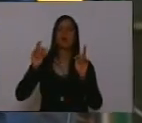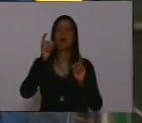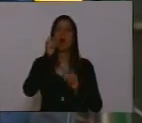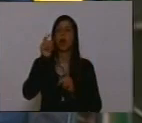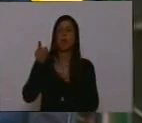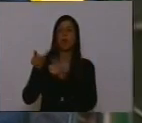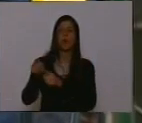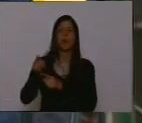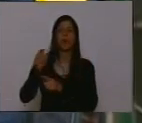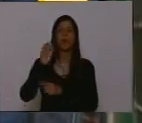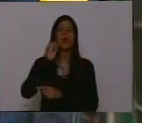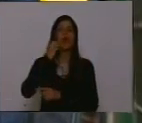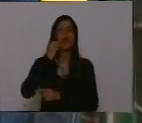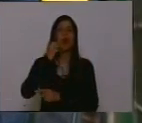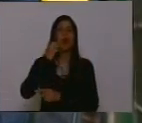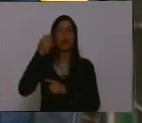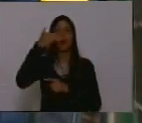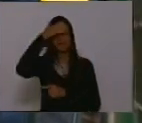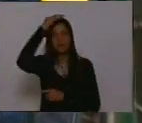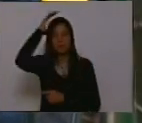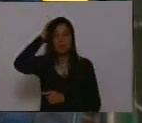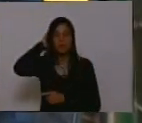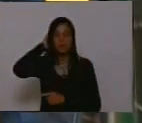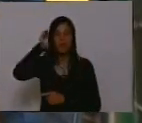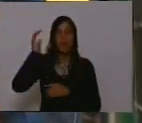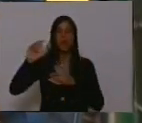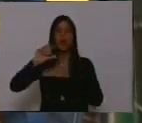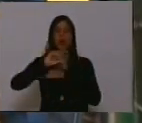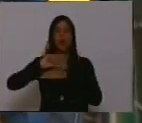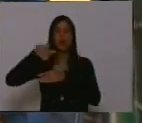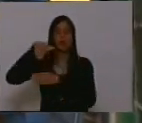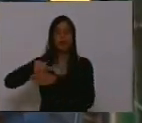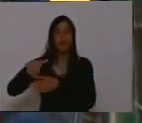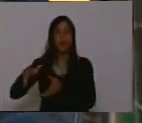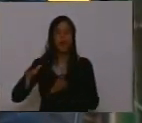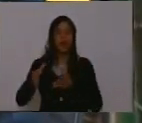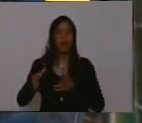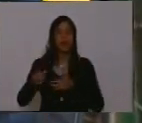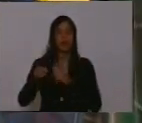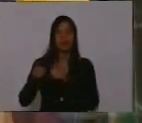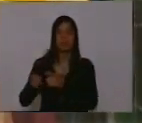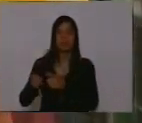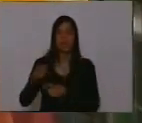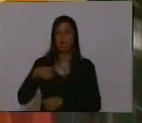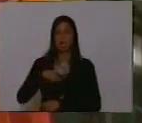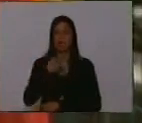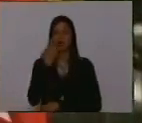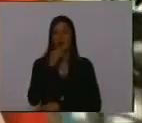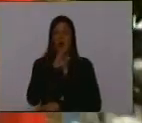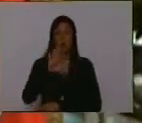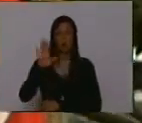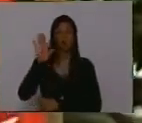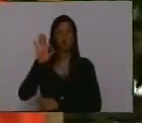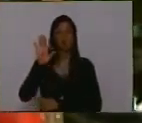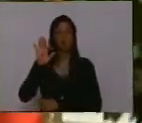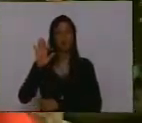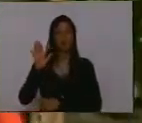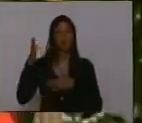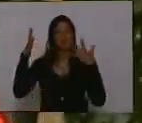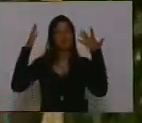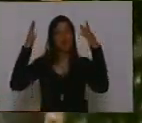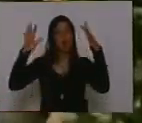de Miranda, Héctor Rodríguez Castro. A ti, hermano querido, nuestro compromiso, y en estos